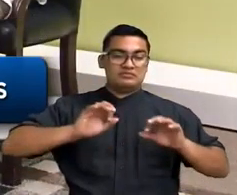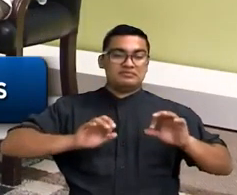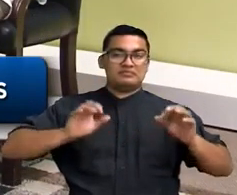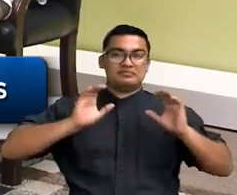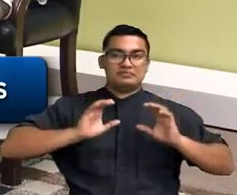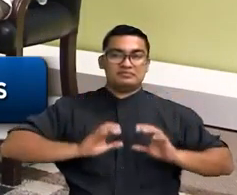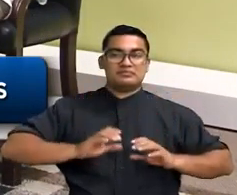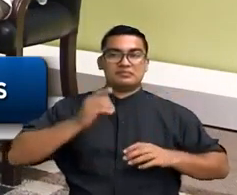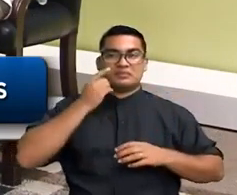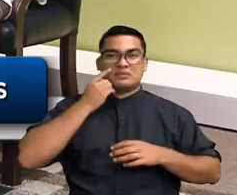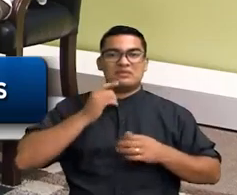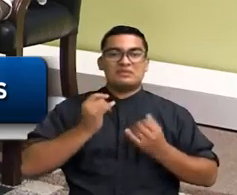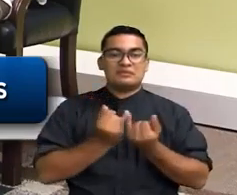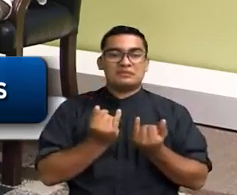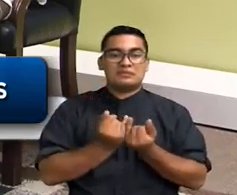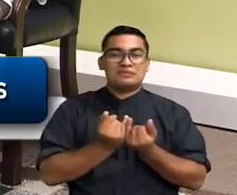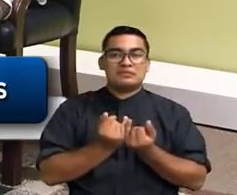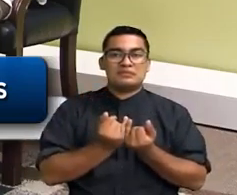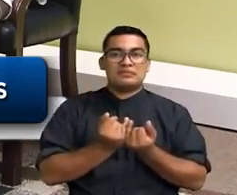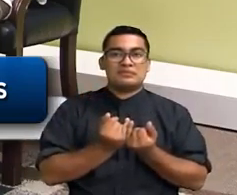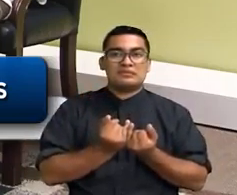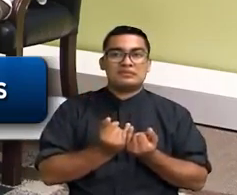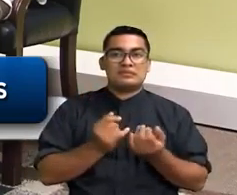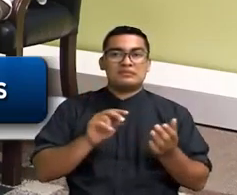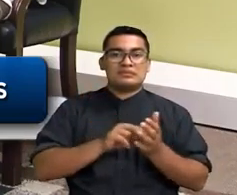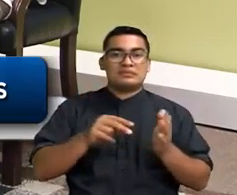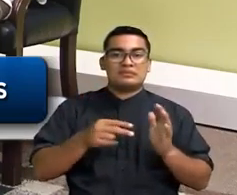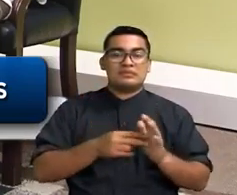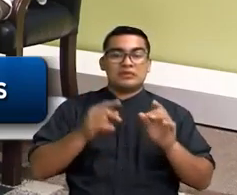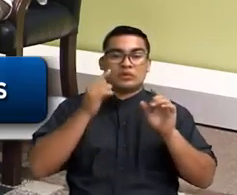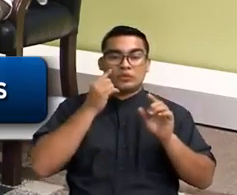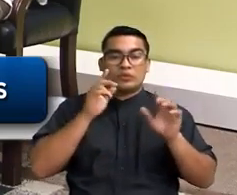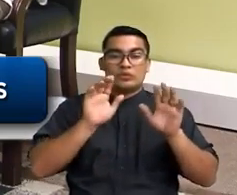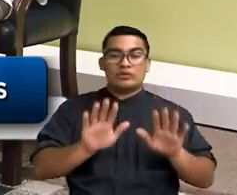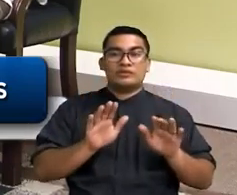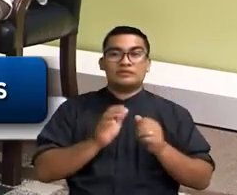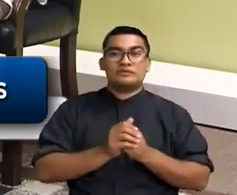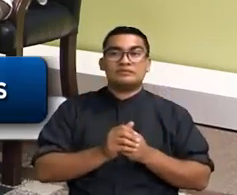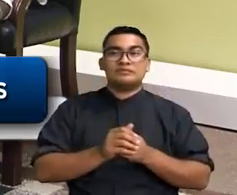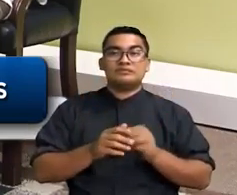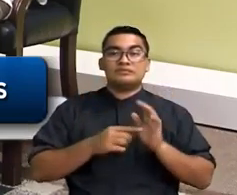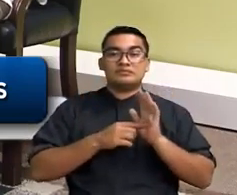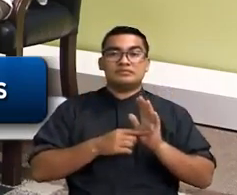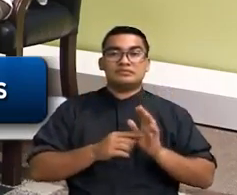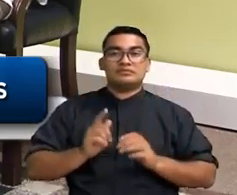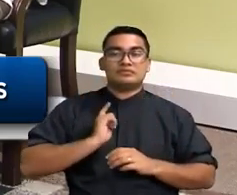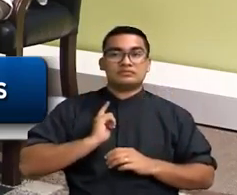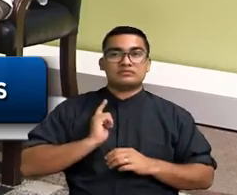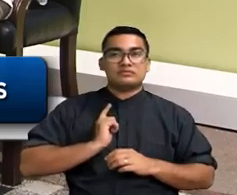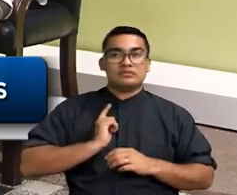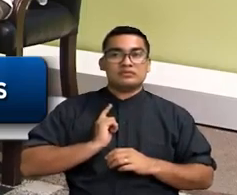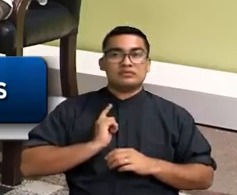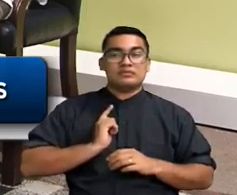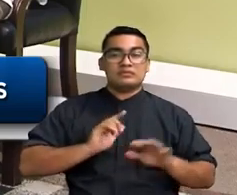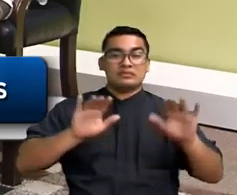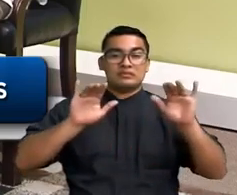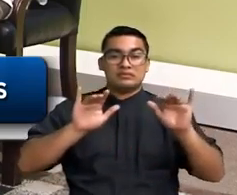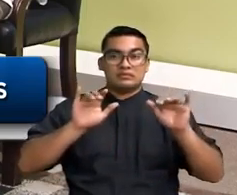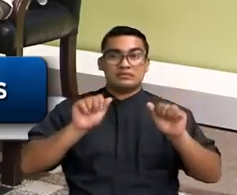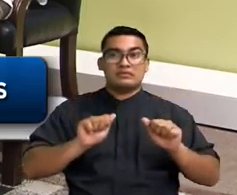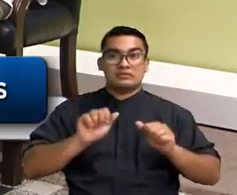por el 92% de sensibilidad. ¿No? Y cuando tenemos ya